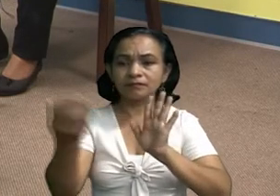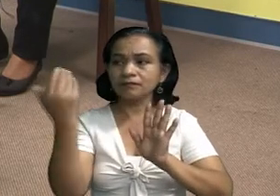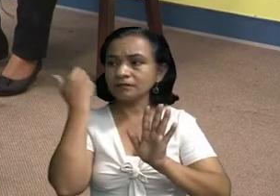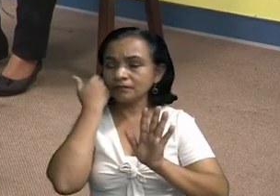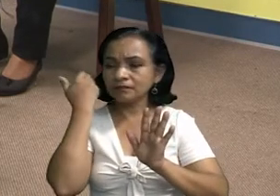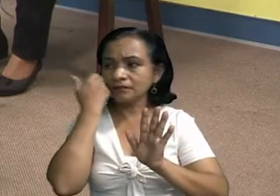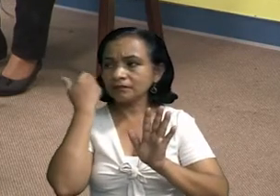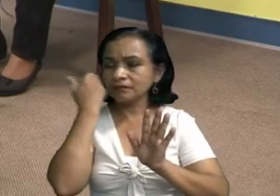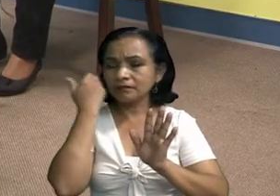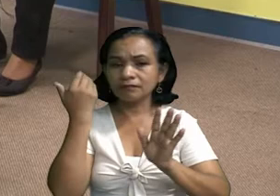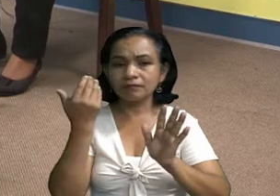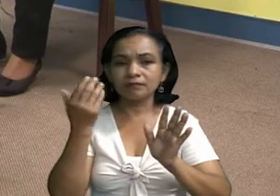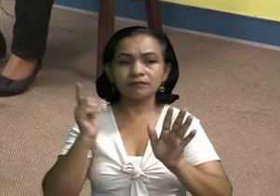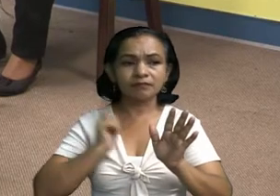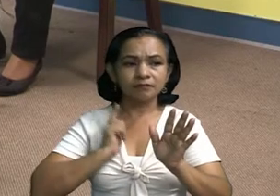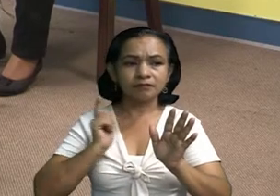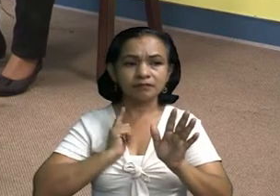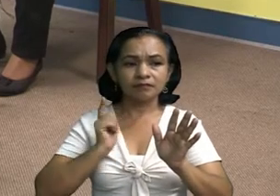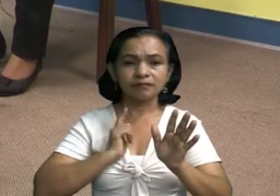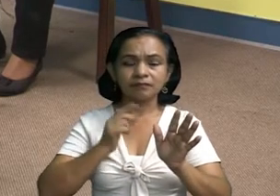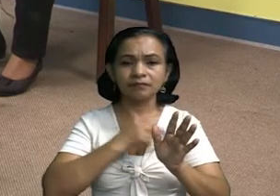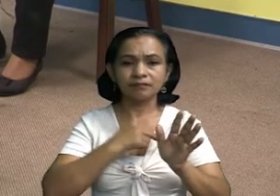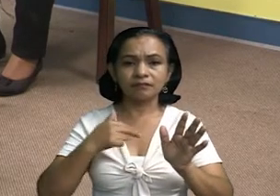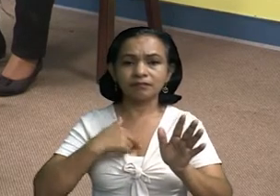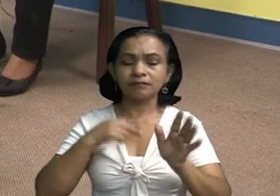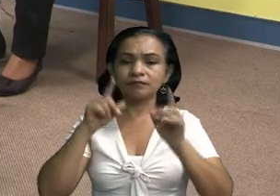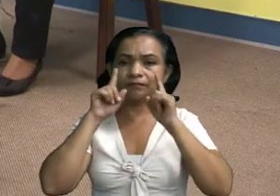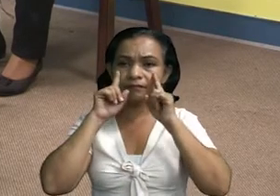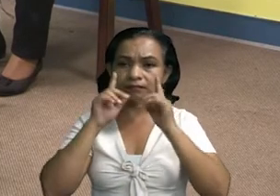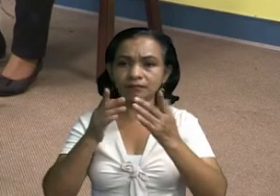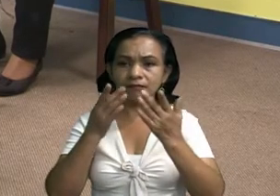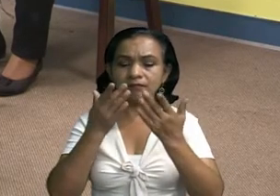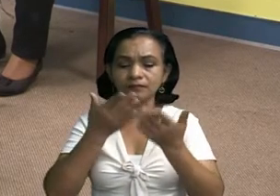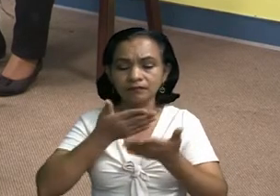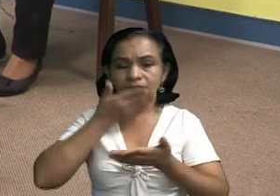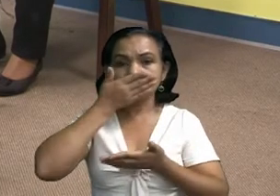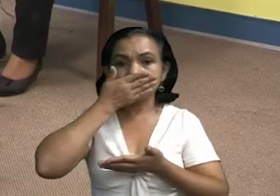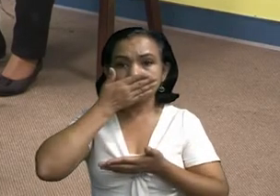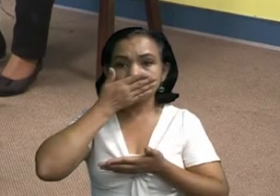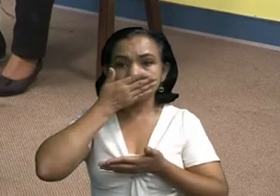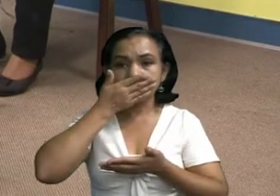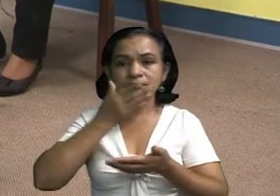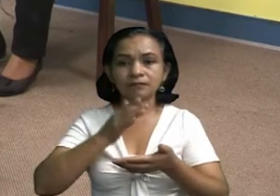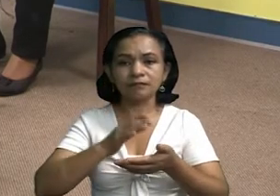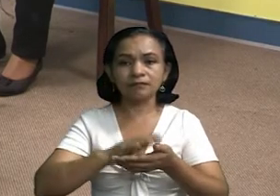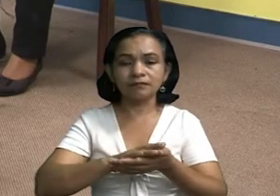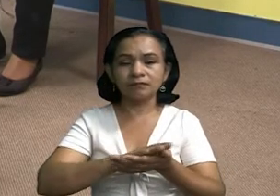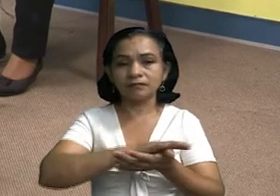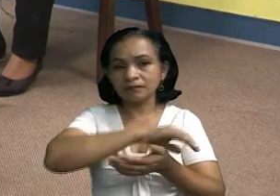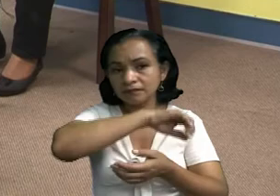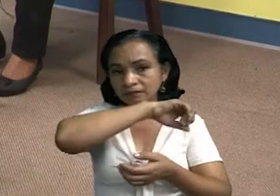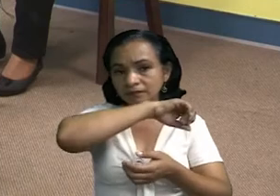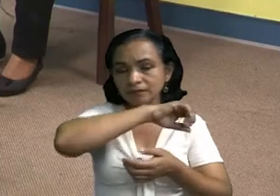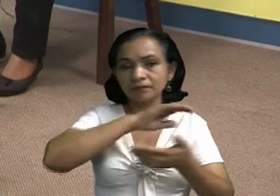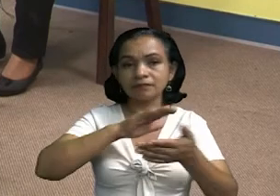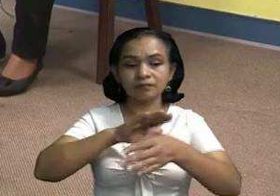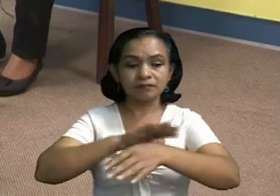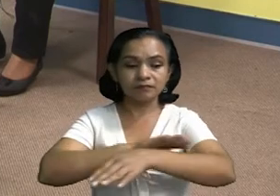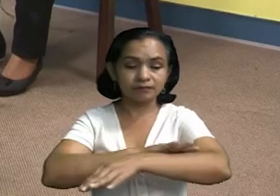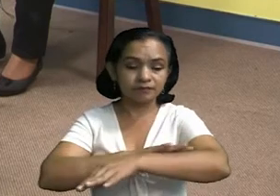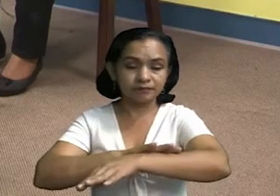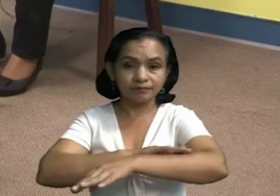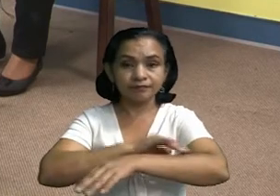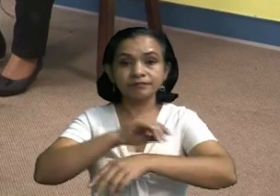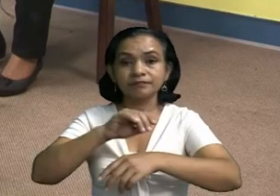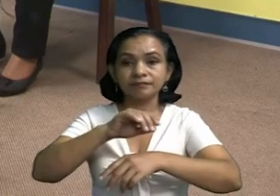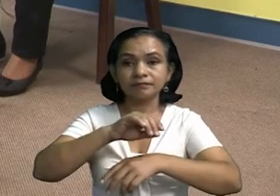enfermedad. Cuando nosotros estornudamos, tenemos que taparnos con un pañuelo o con la parte del codo, de la parte de la flexura interna